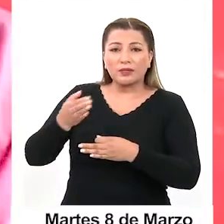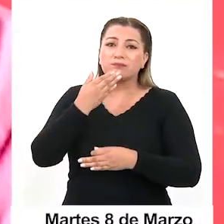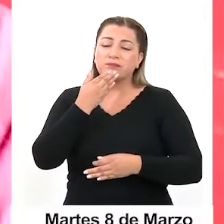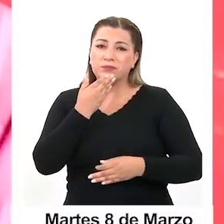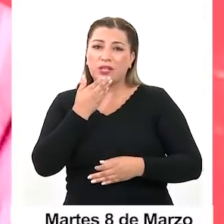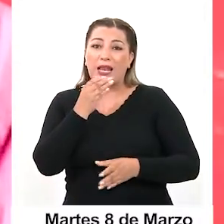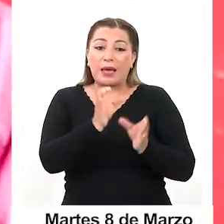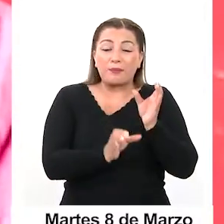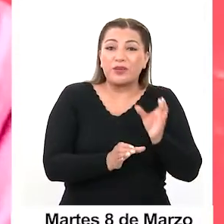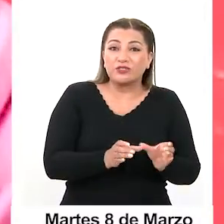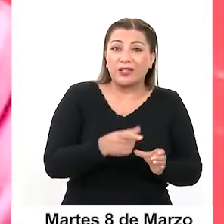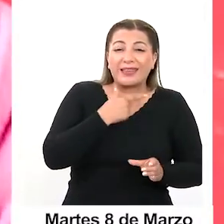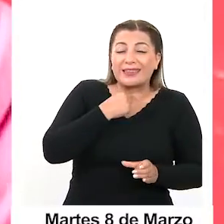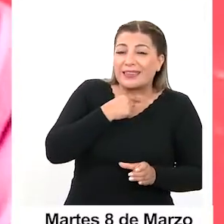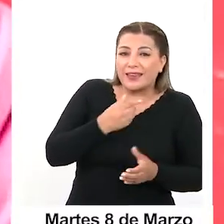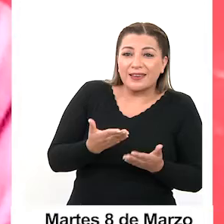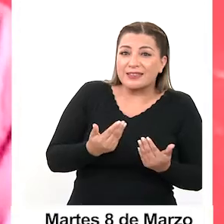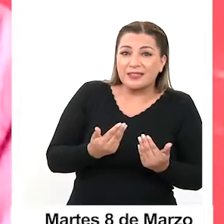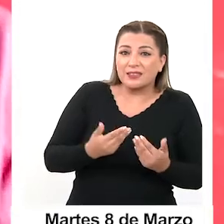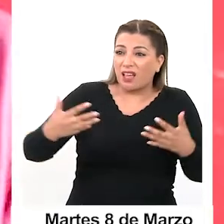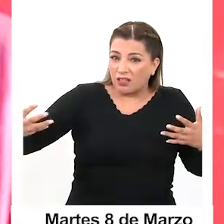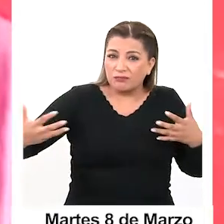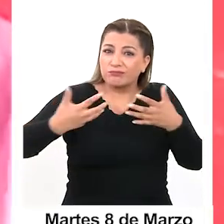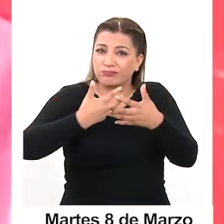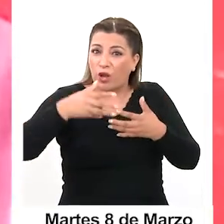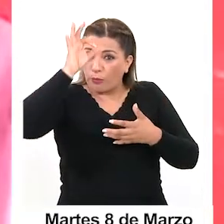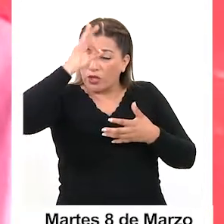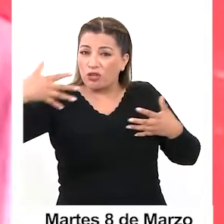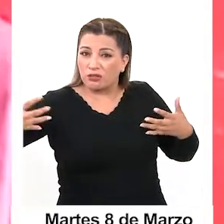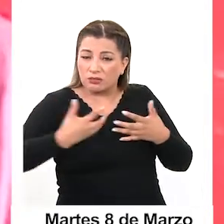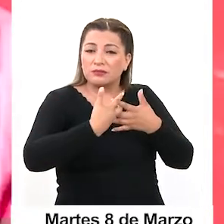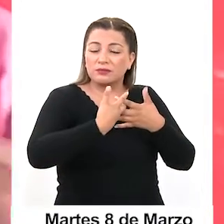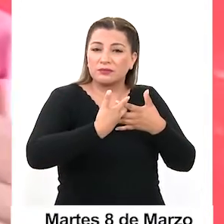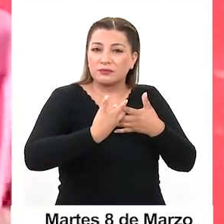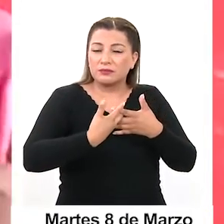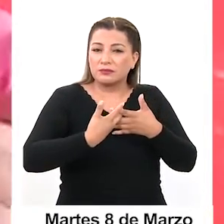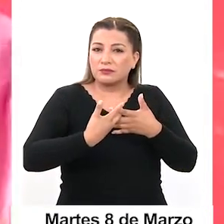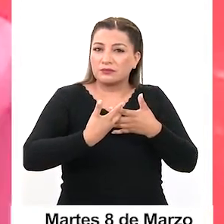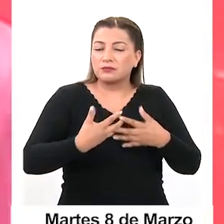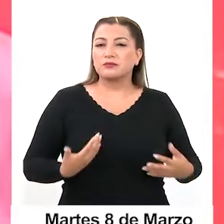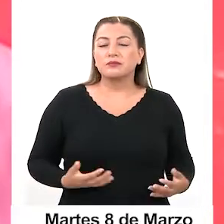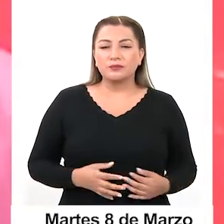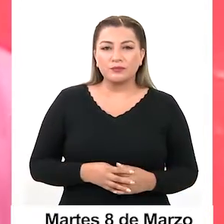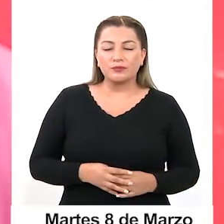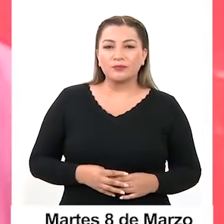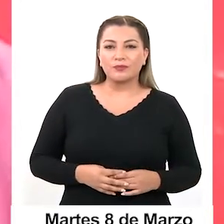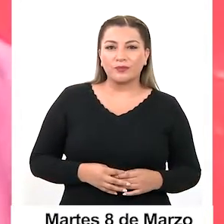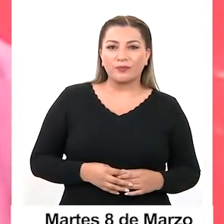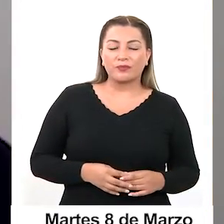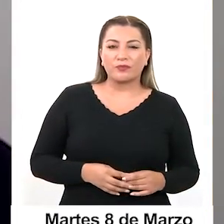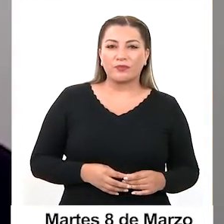con lo que la gente, los resultados, digamos, de este trabajo que ustedes están haciendo? ¿Hay sintonía?